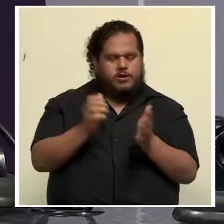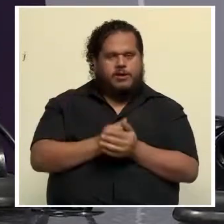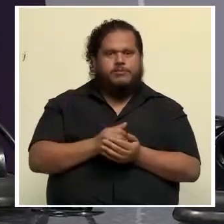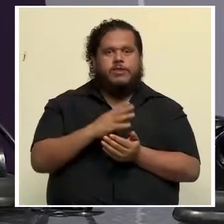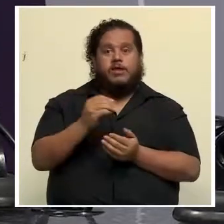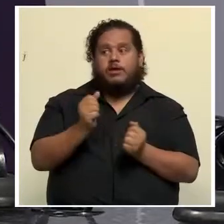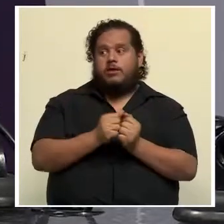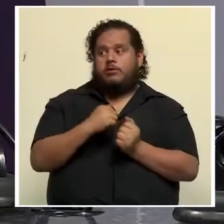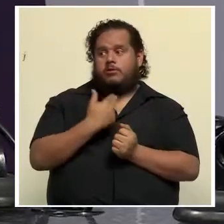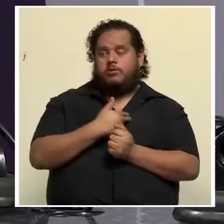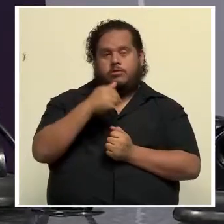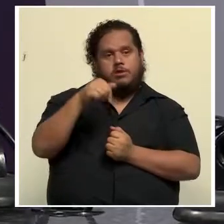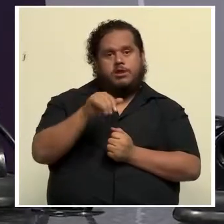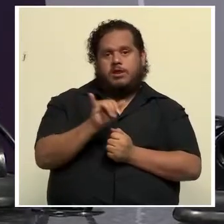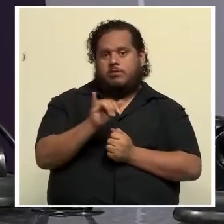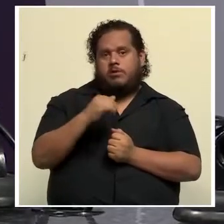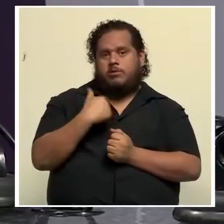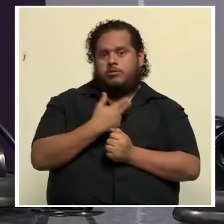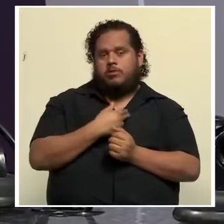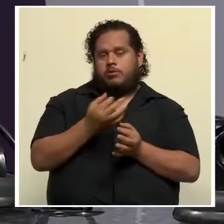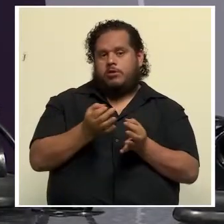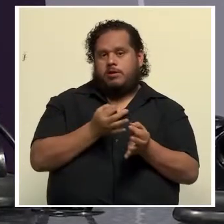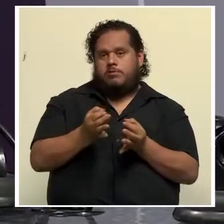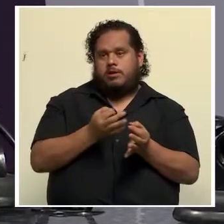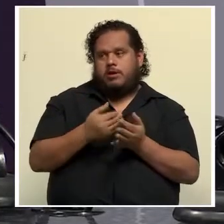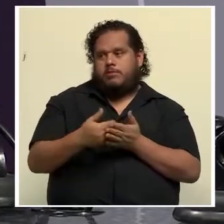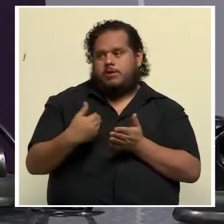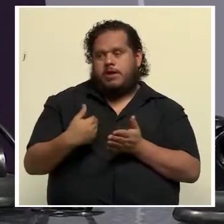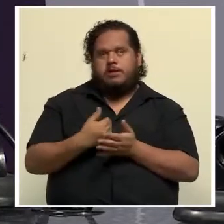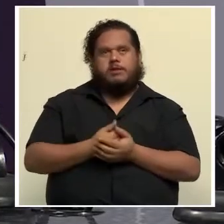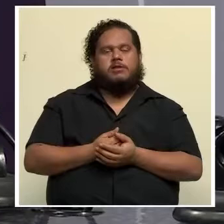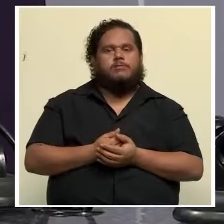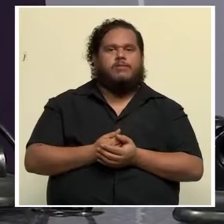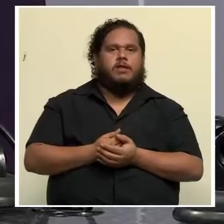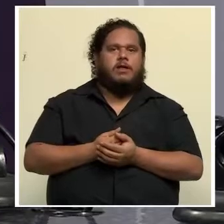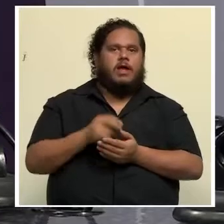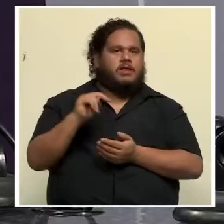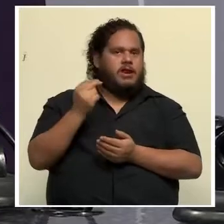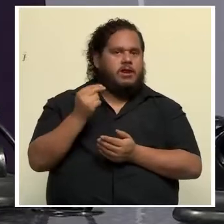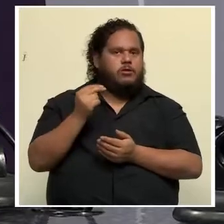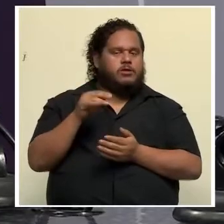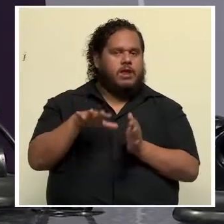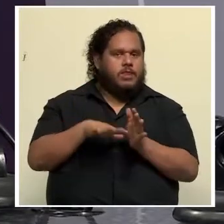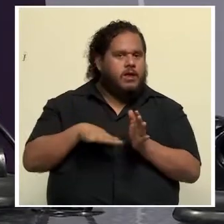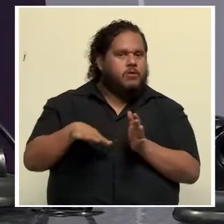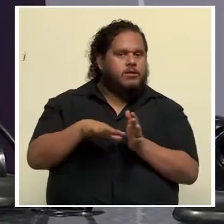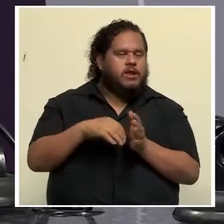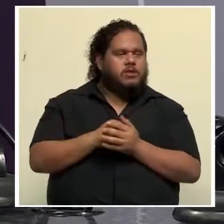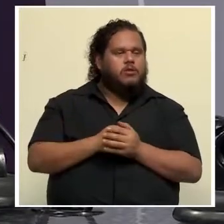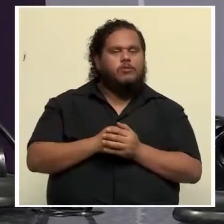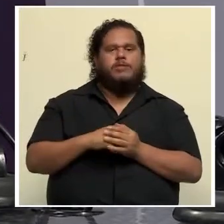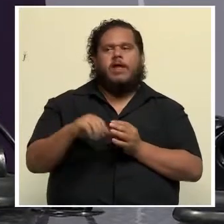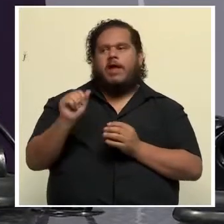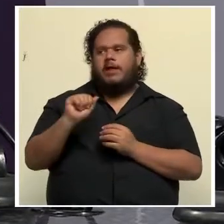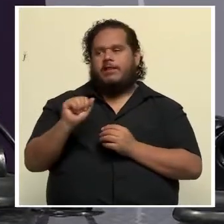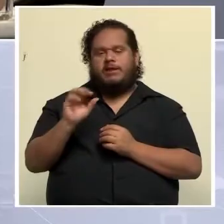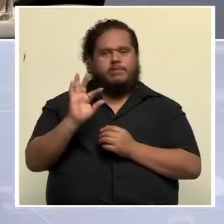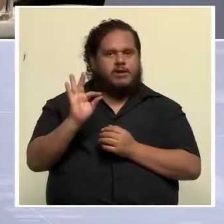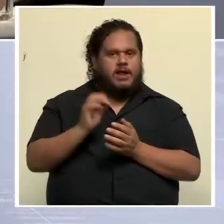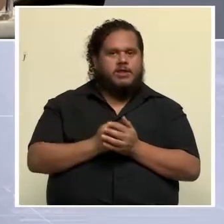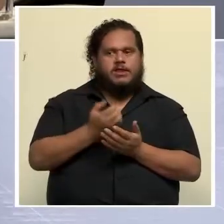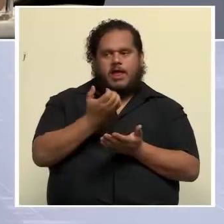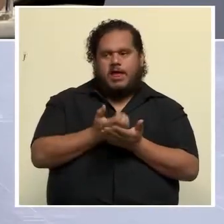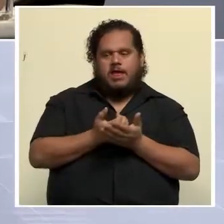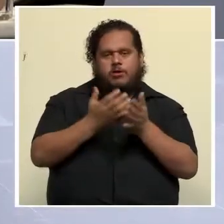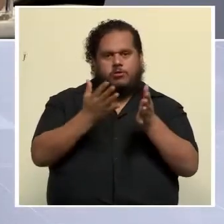con nosotros aquí, como les explicábamos antes de la nota de contexto, Andrés Fernández,